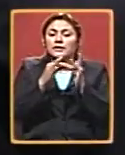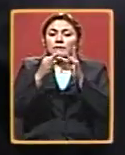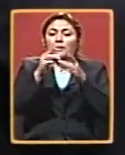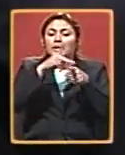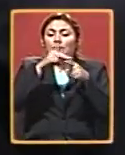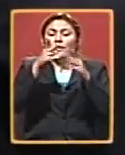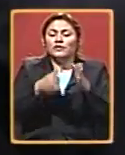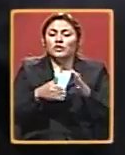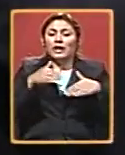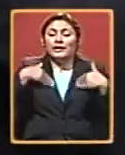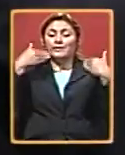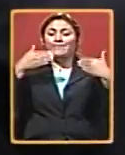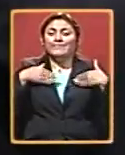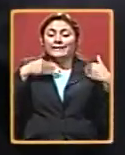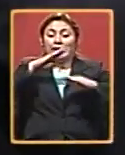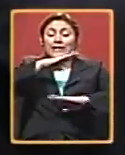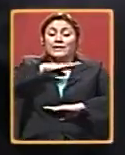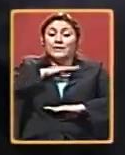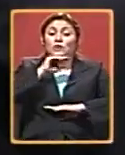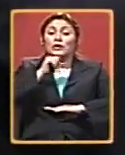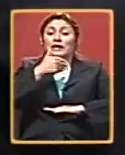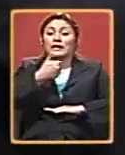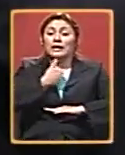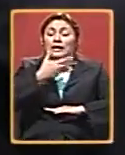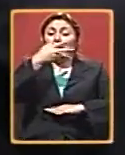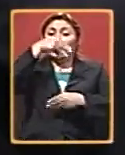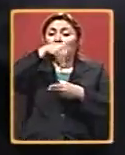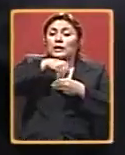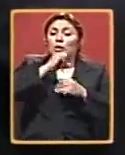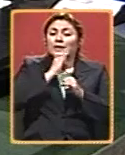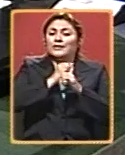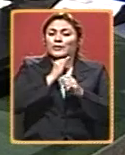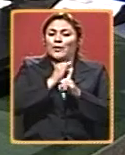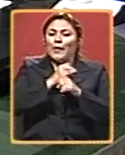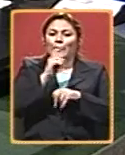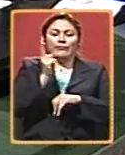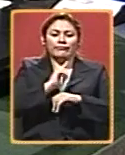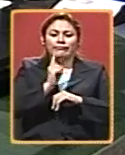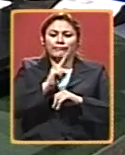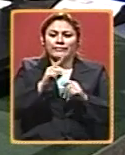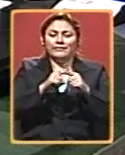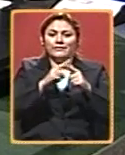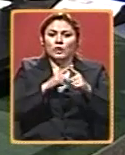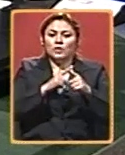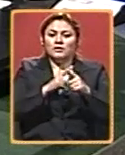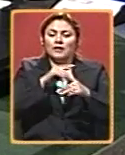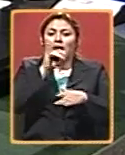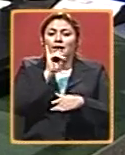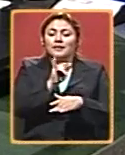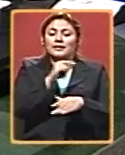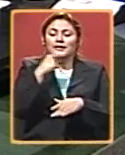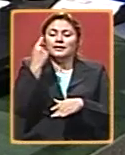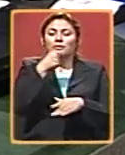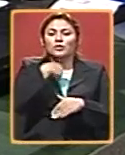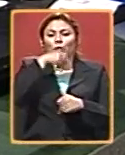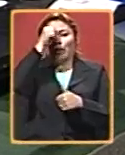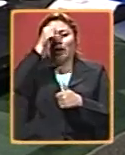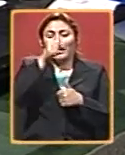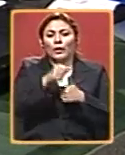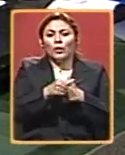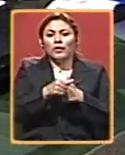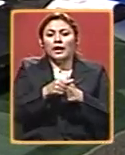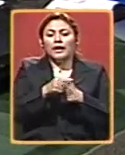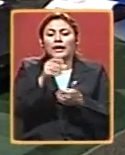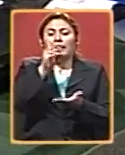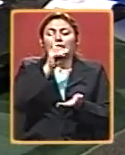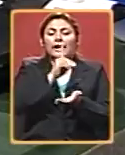estaban contentos o satisfechos con lo que tenían al interior de la institución. Entonces, en ese marco, siempre voy a recordar que fue